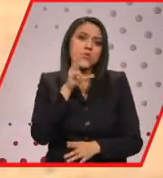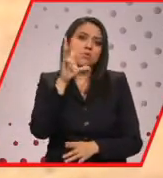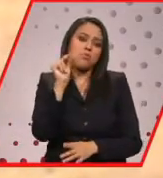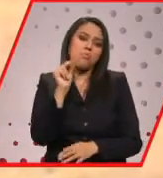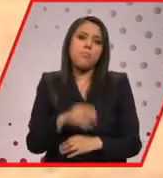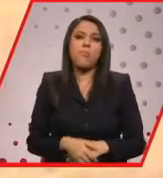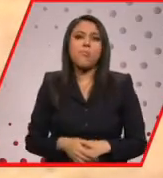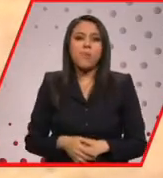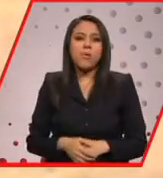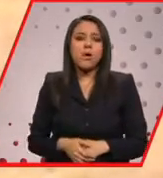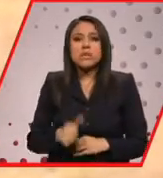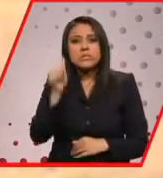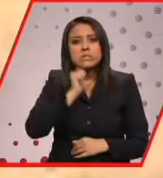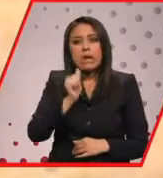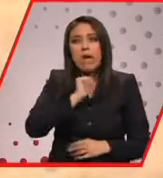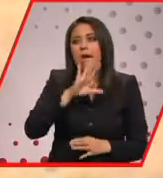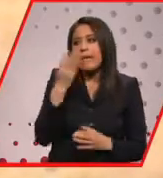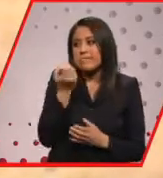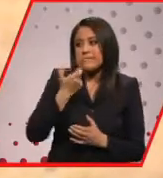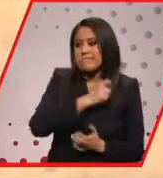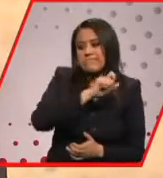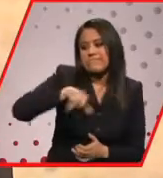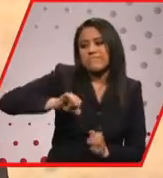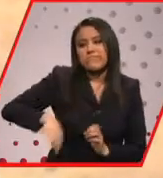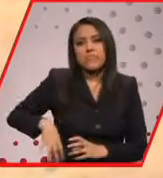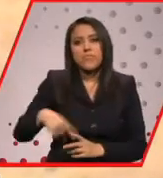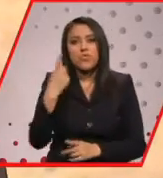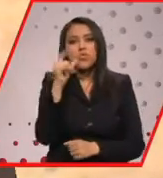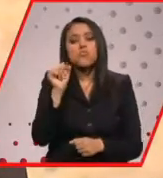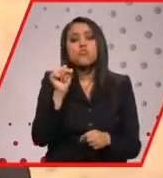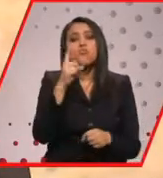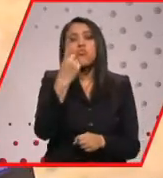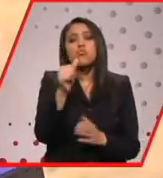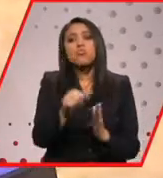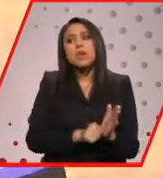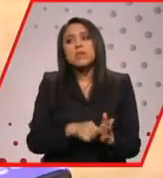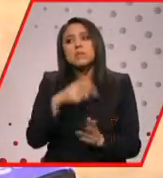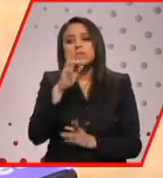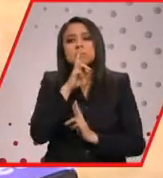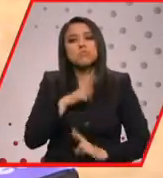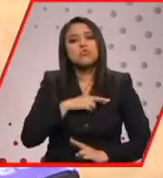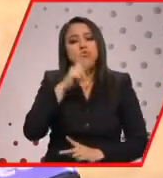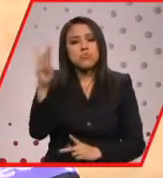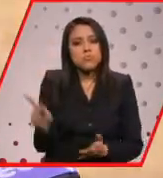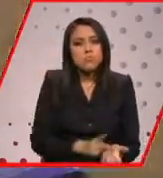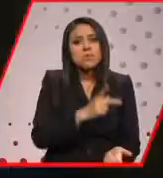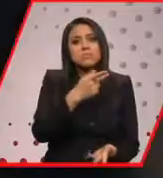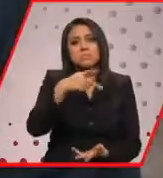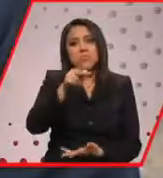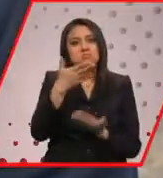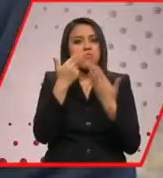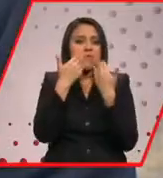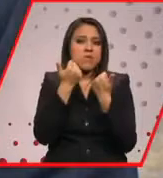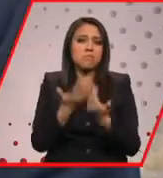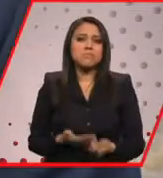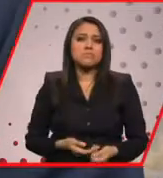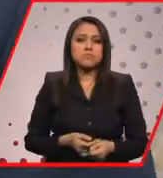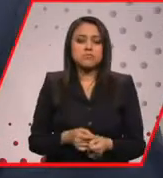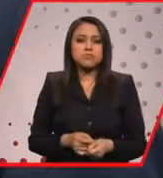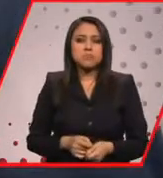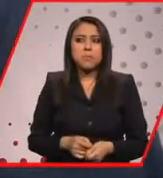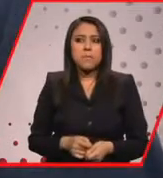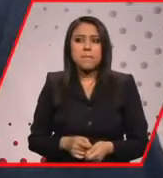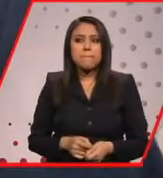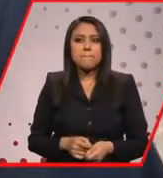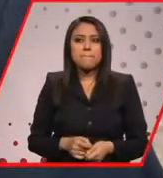empapelan y nomás nos dicen, dentro de un mes tienen respuesta, ahí vamos y no hay, y no hay, y no hay, y no hay. El colegiado actualmente